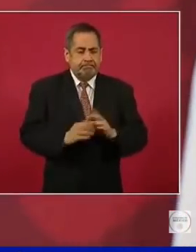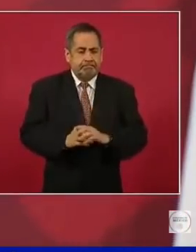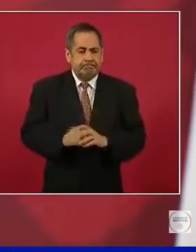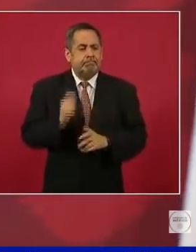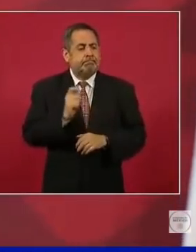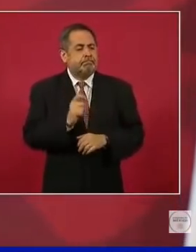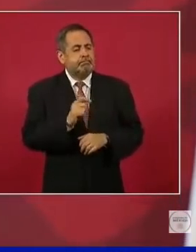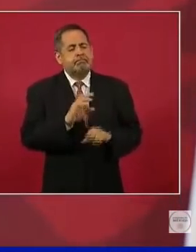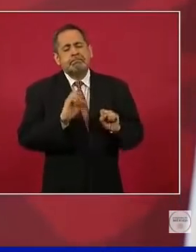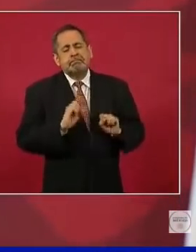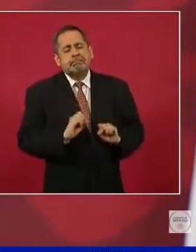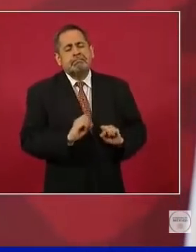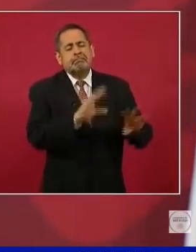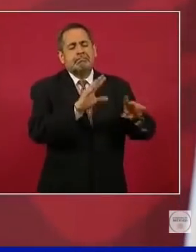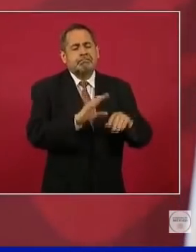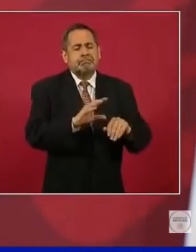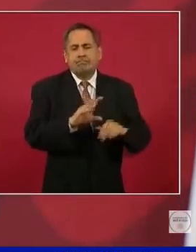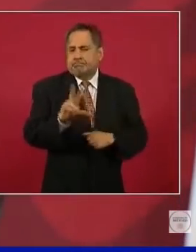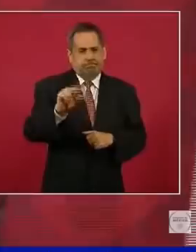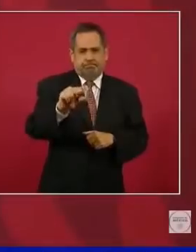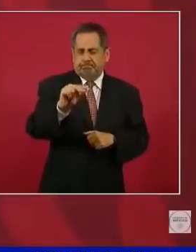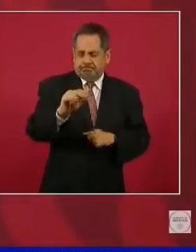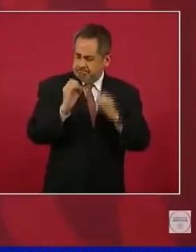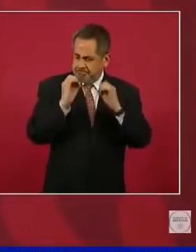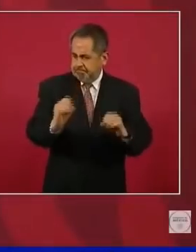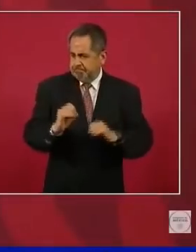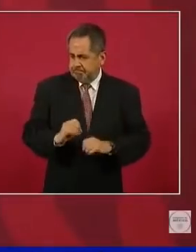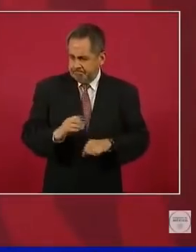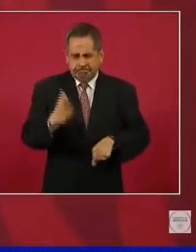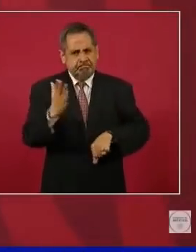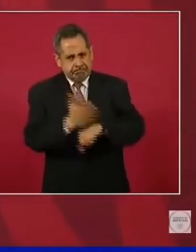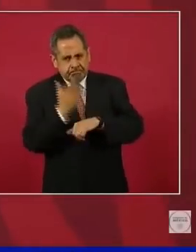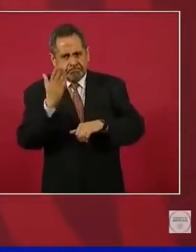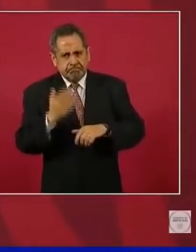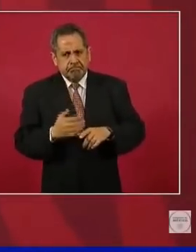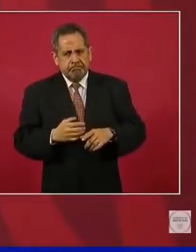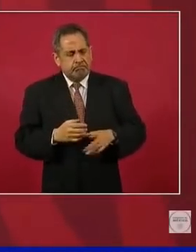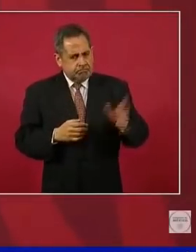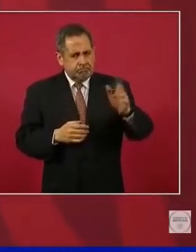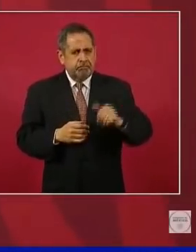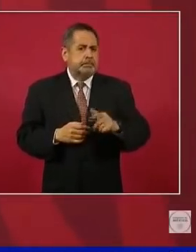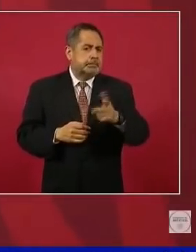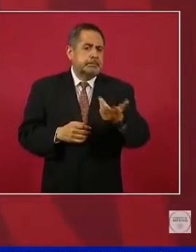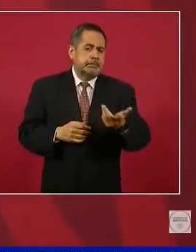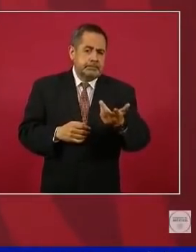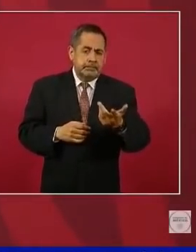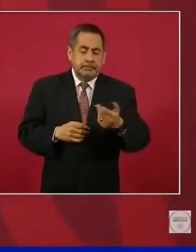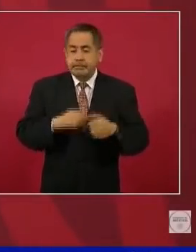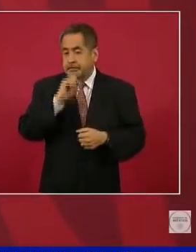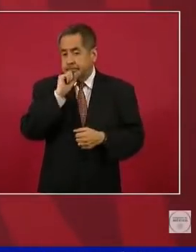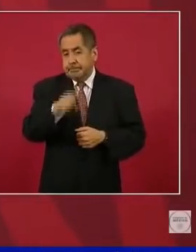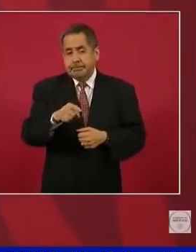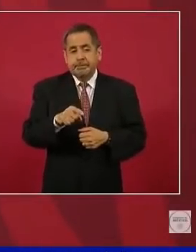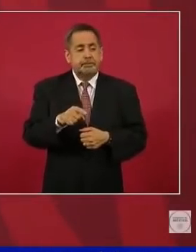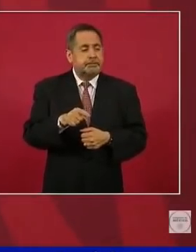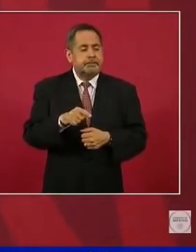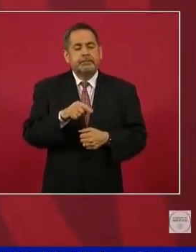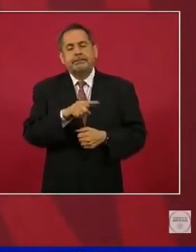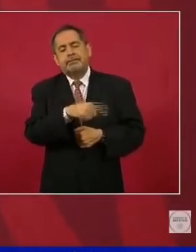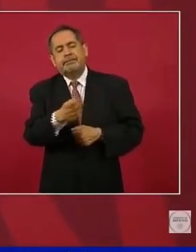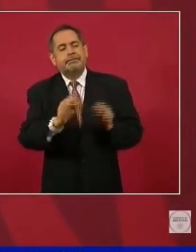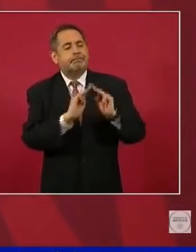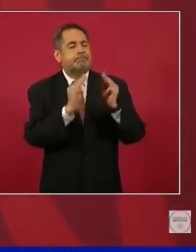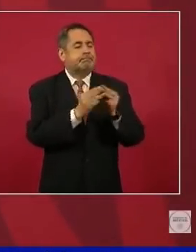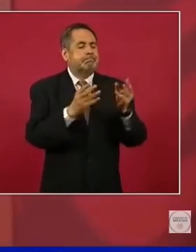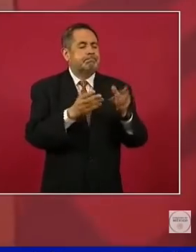impunidad en cuanto a esta delincuencia y cero impunidad